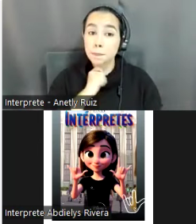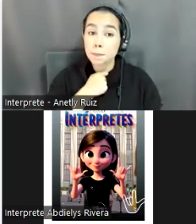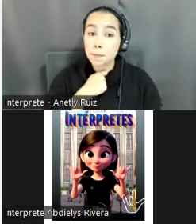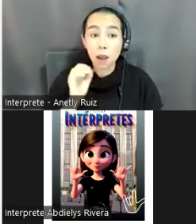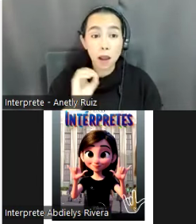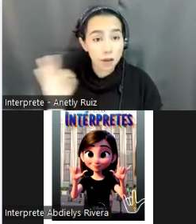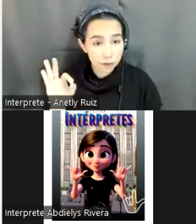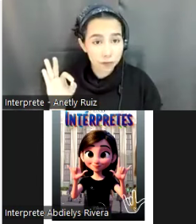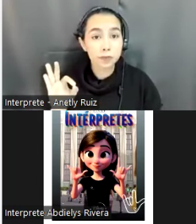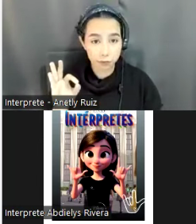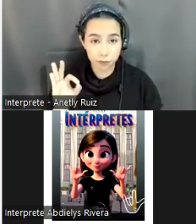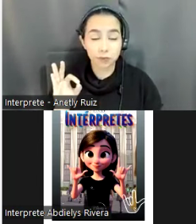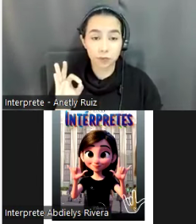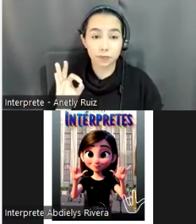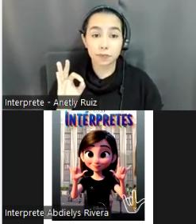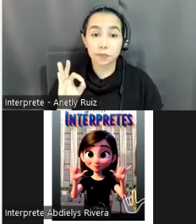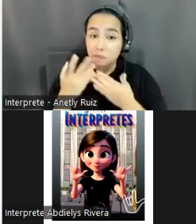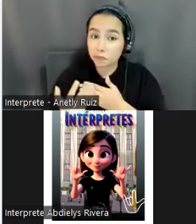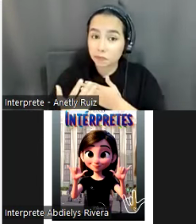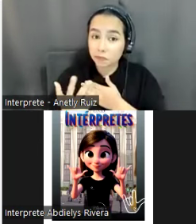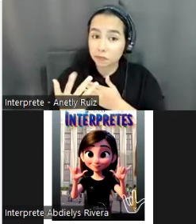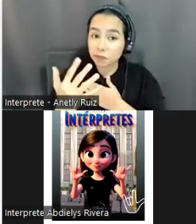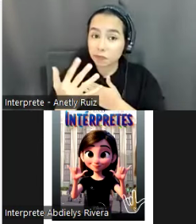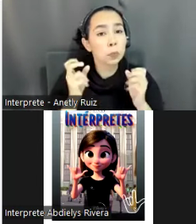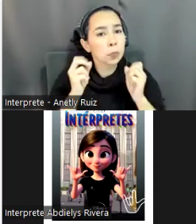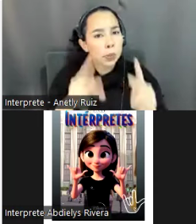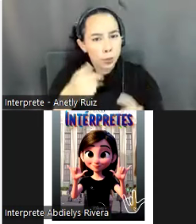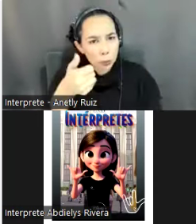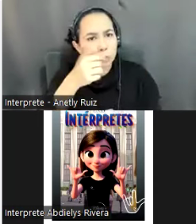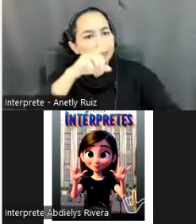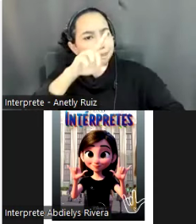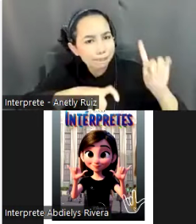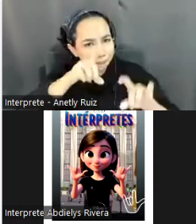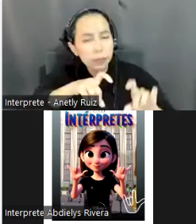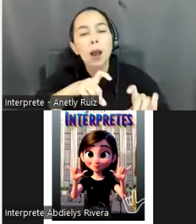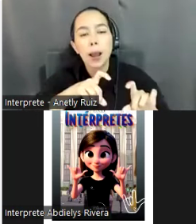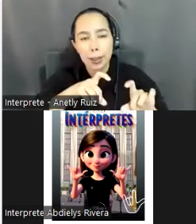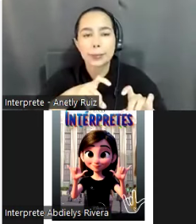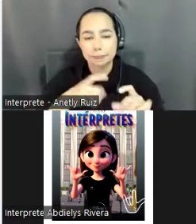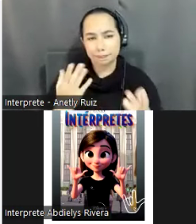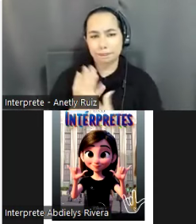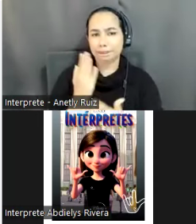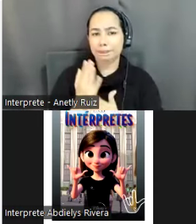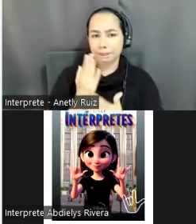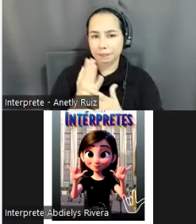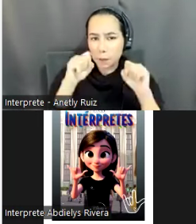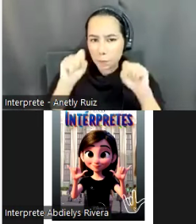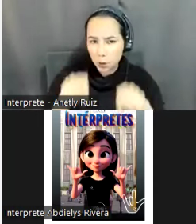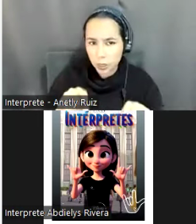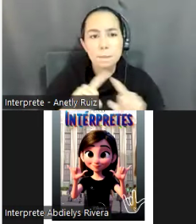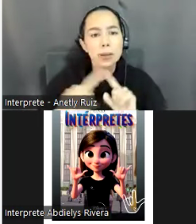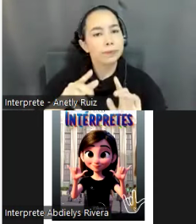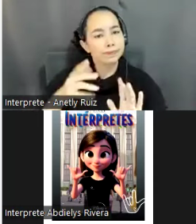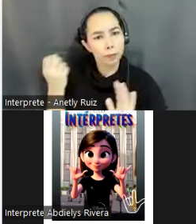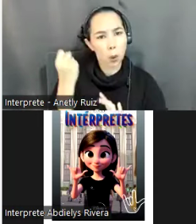tanto comience la sección de preguntas y del intercambio de conocimiento que se estará brindando a